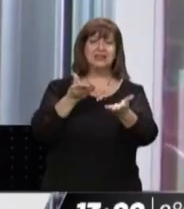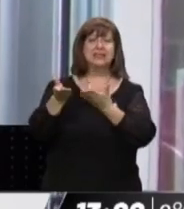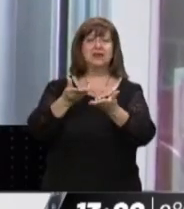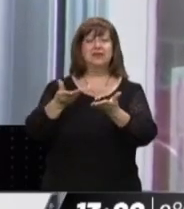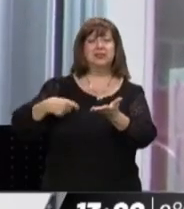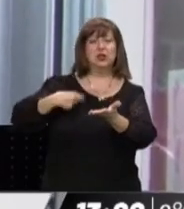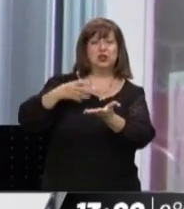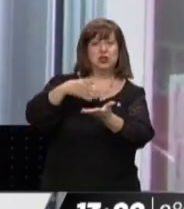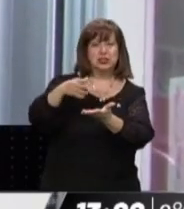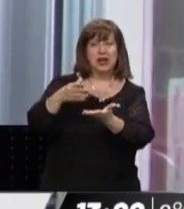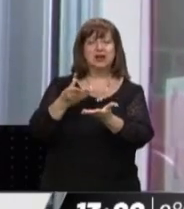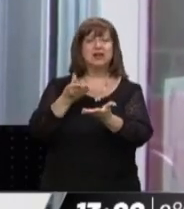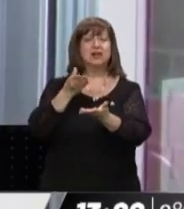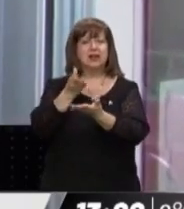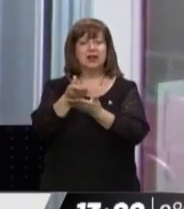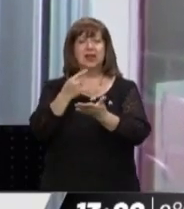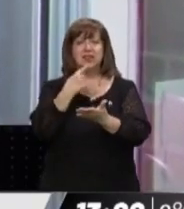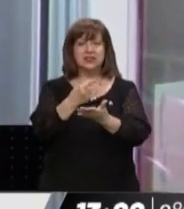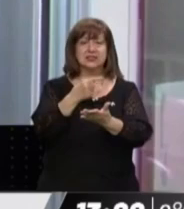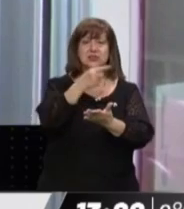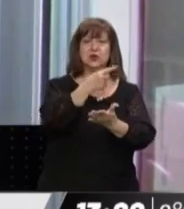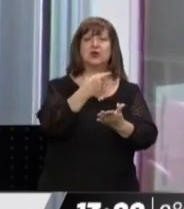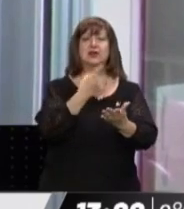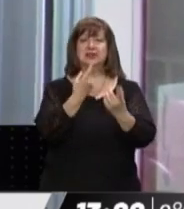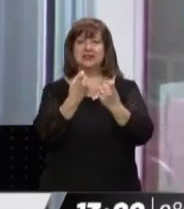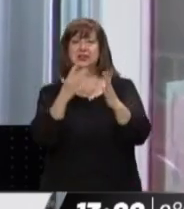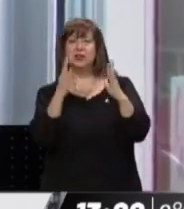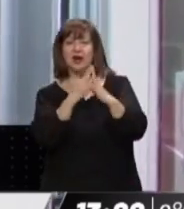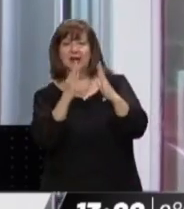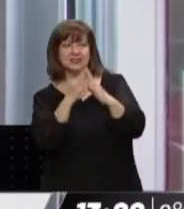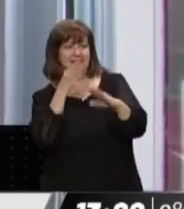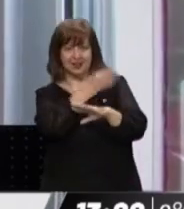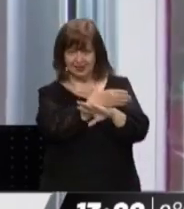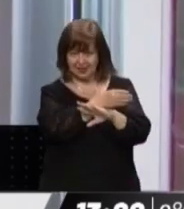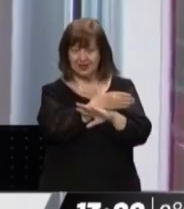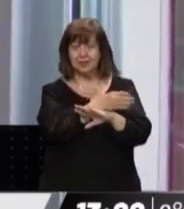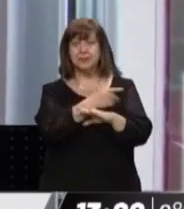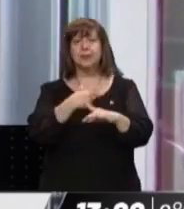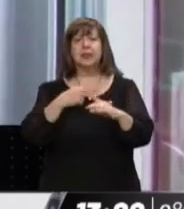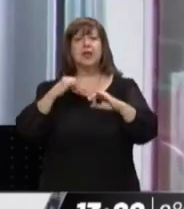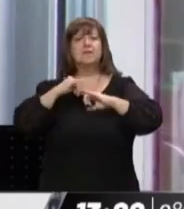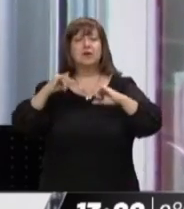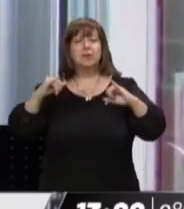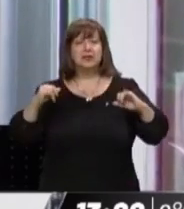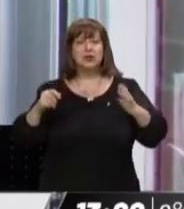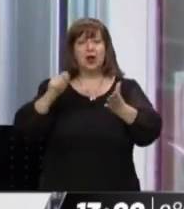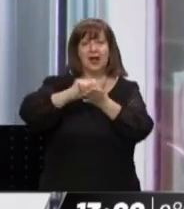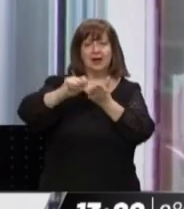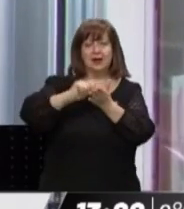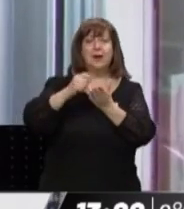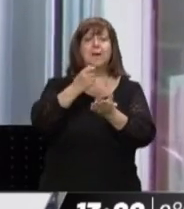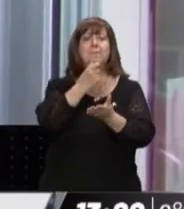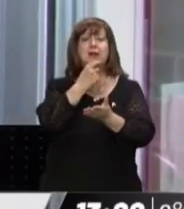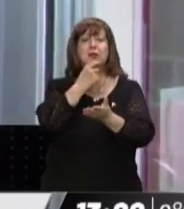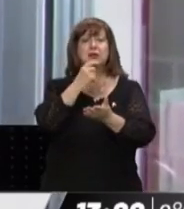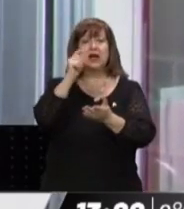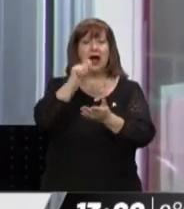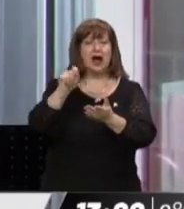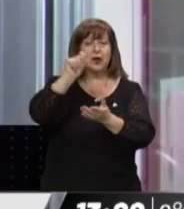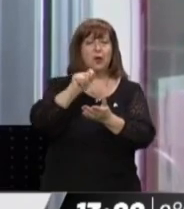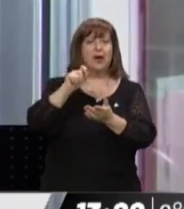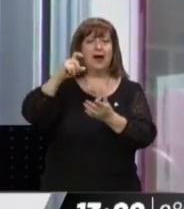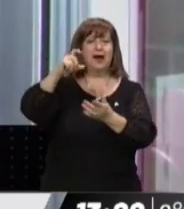y manifestar su necesidad de ingresar a la casa. Otra manera es, para recibir más información, es escribirnos a